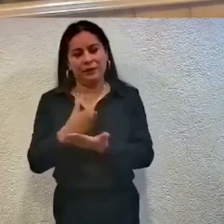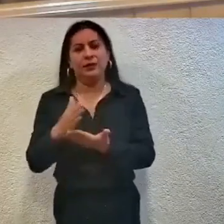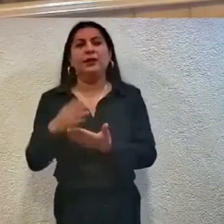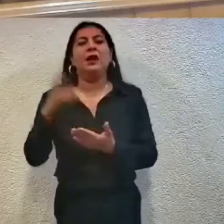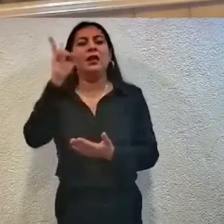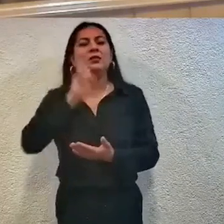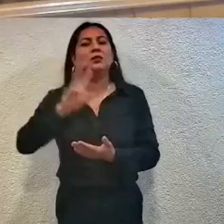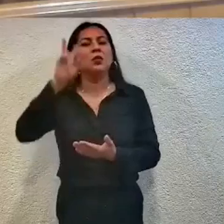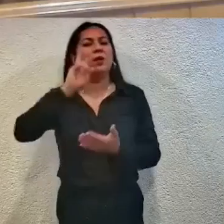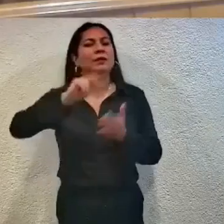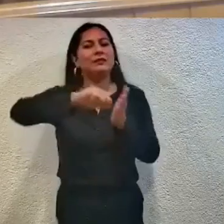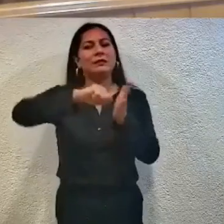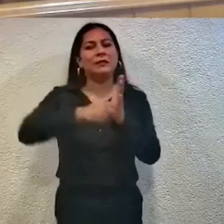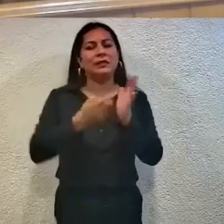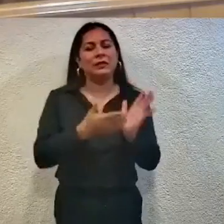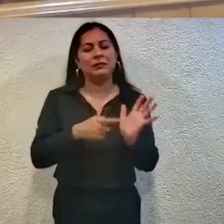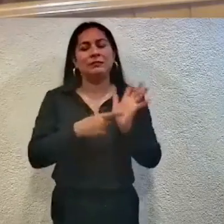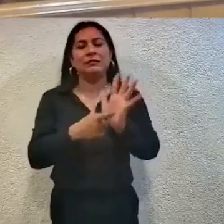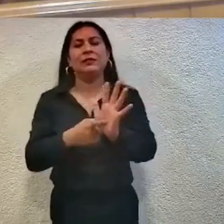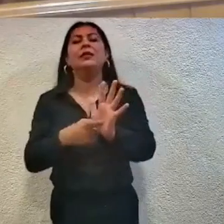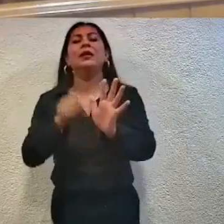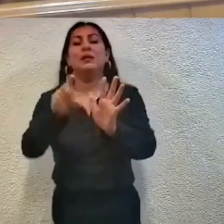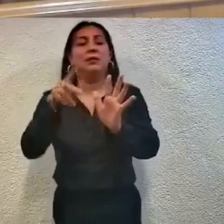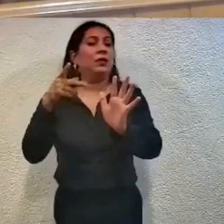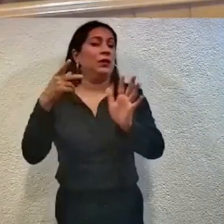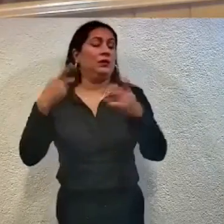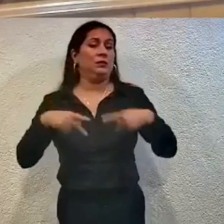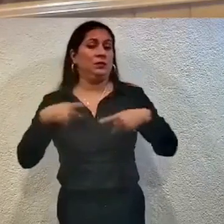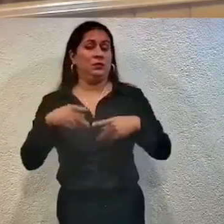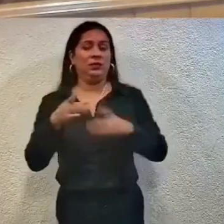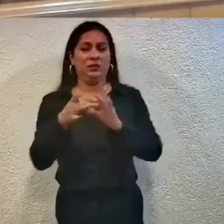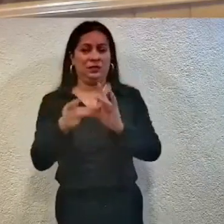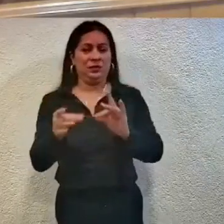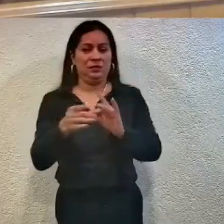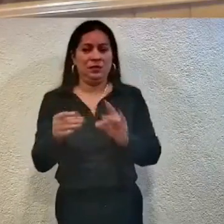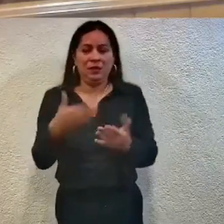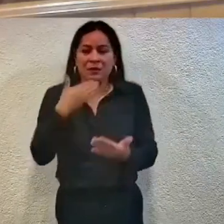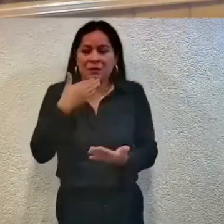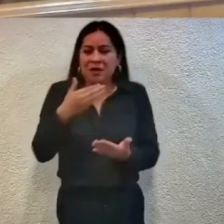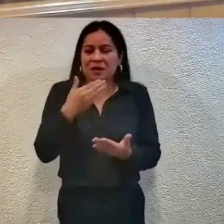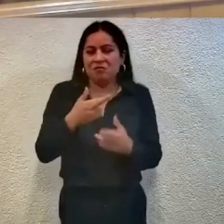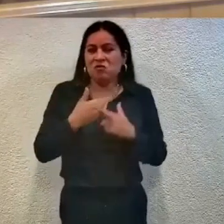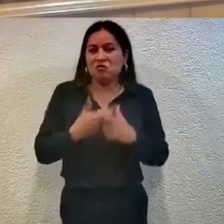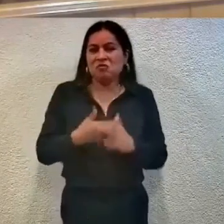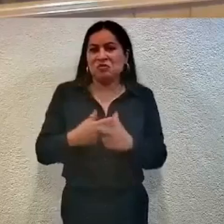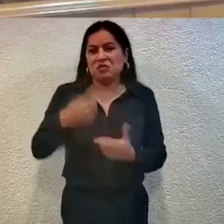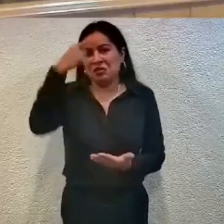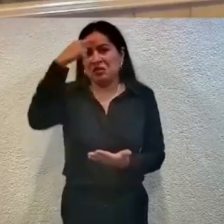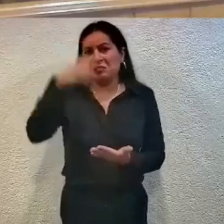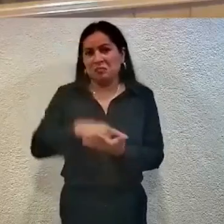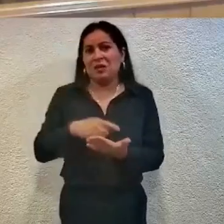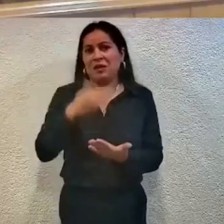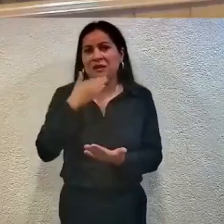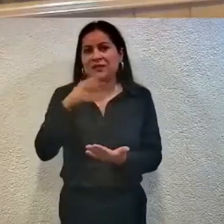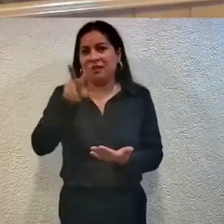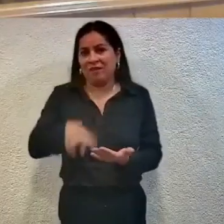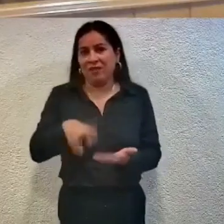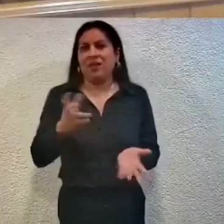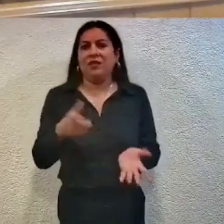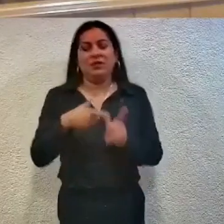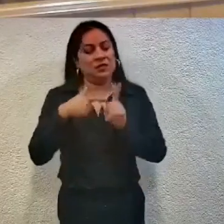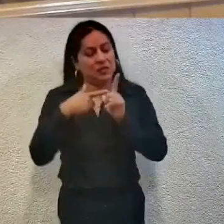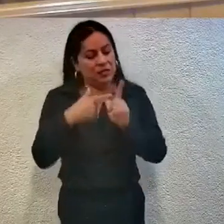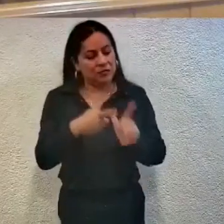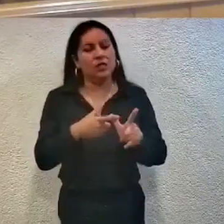pruebas técnicas ofrecidas por los impugnantes por sí solas se estiman insuficientes para corroborar su dicho. Continuando